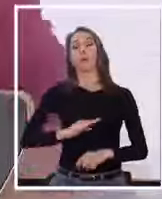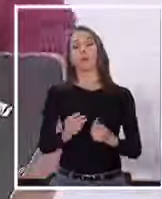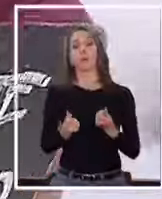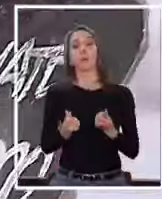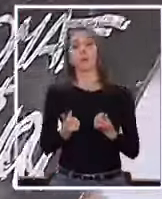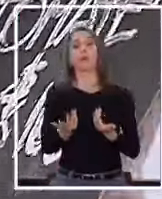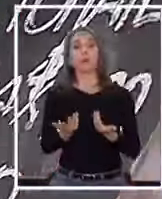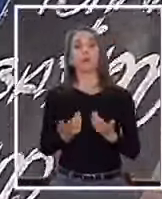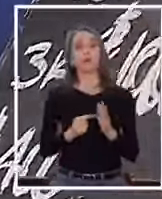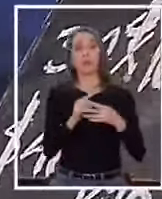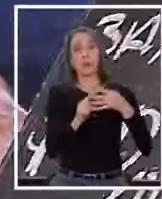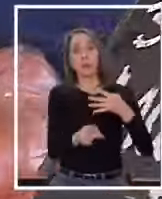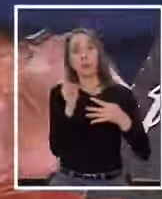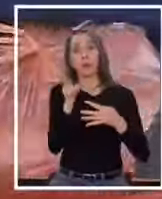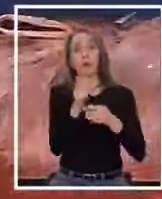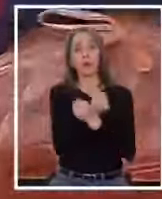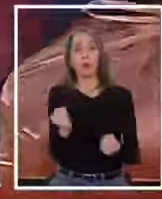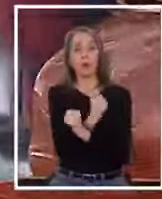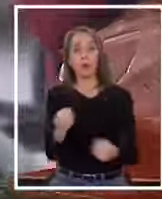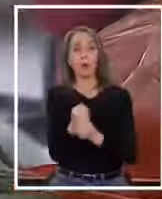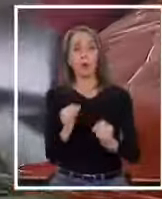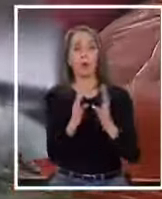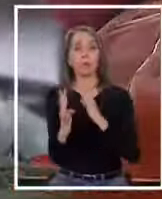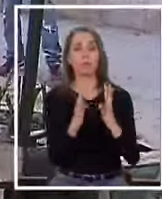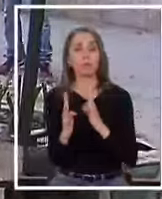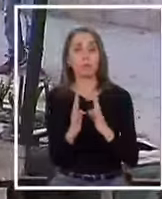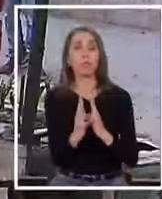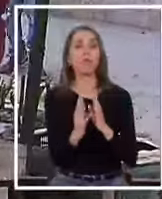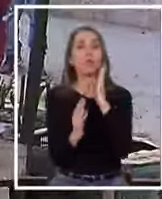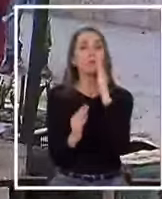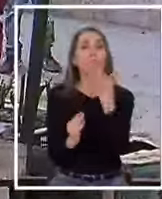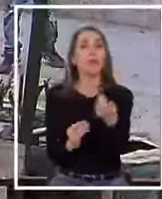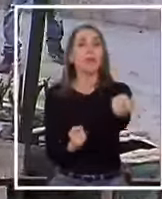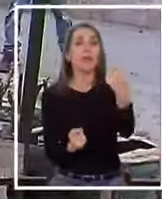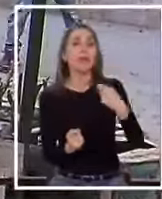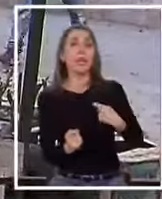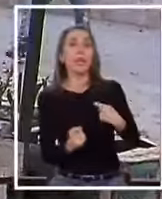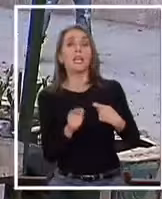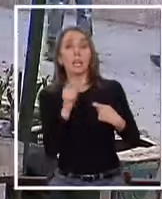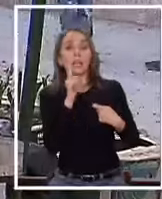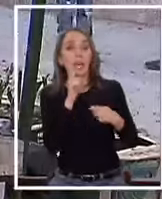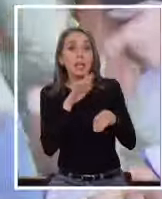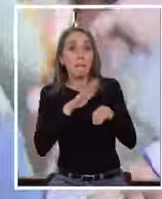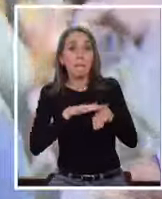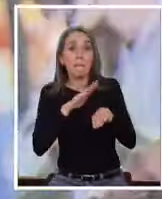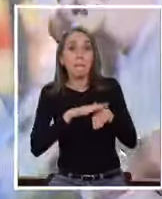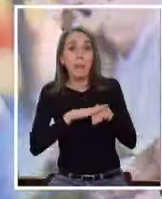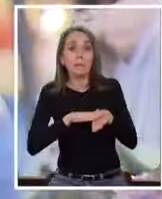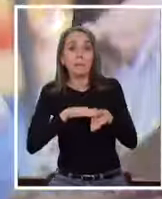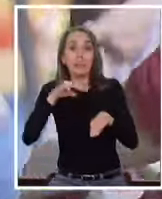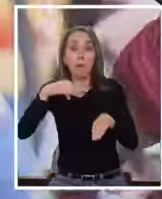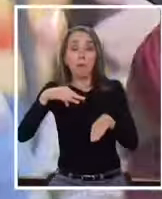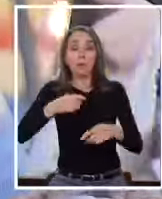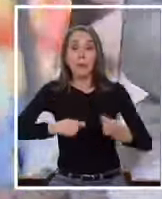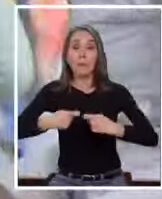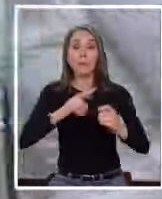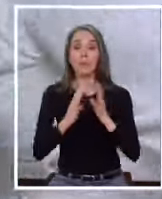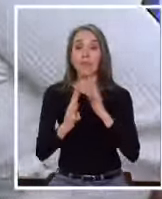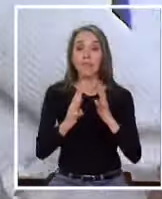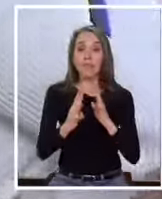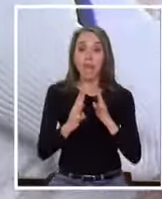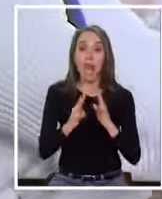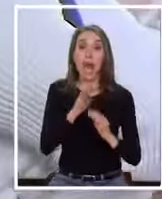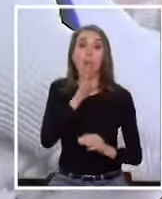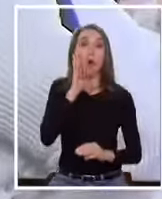que han sufrido restricciones durante la pandemia y para acceder al beneficio solo necesitan contar con su permiso municipal